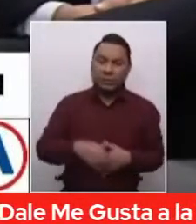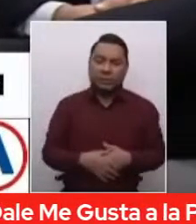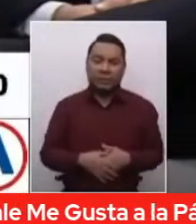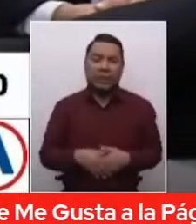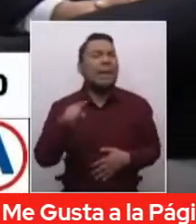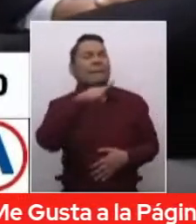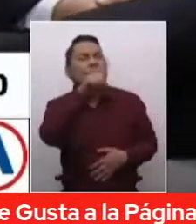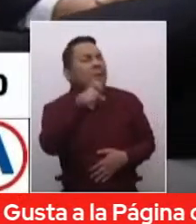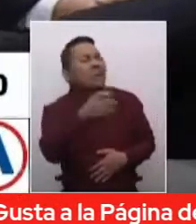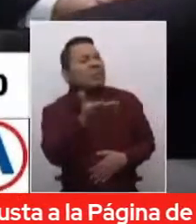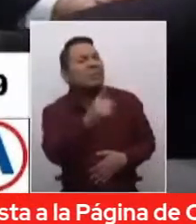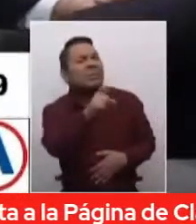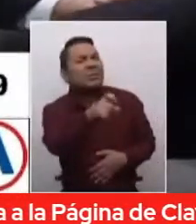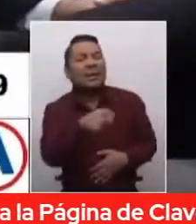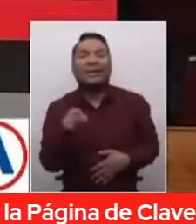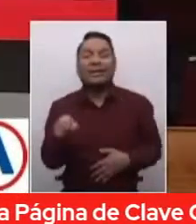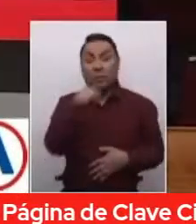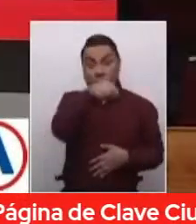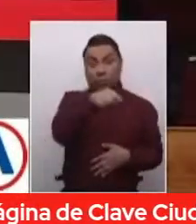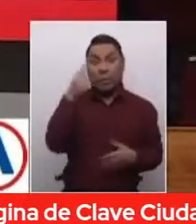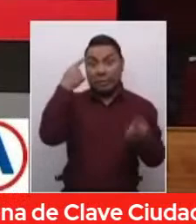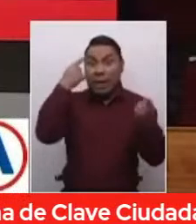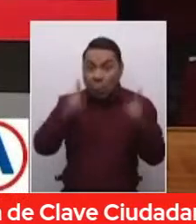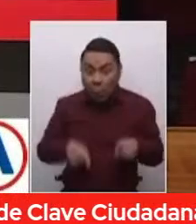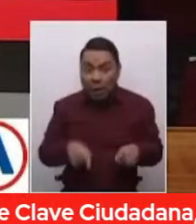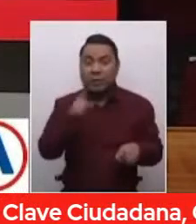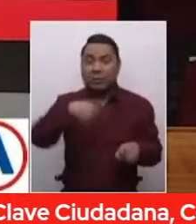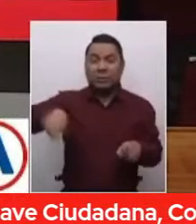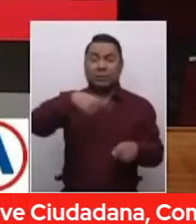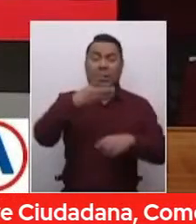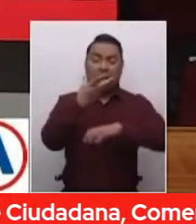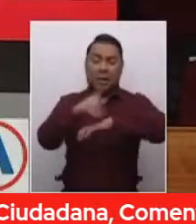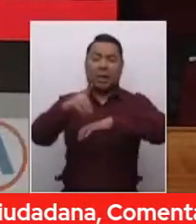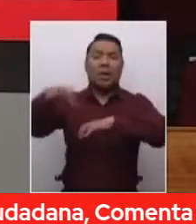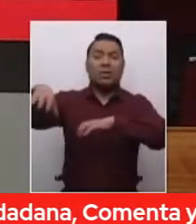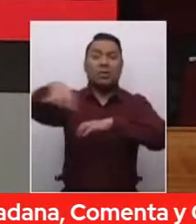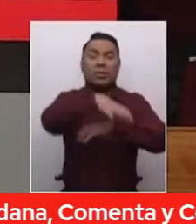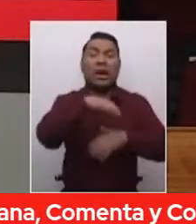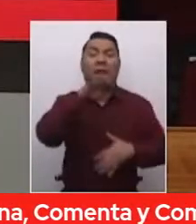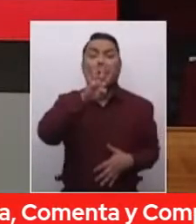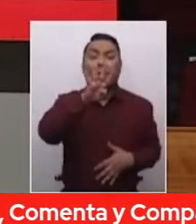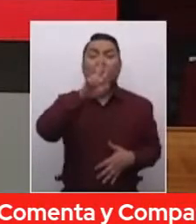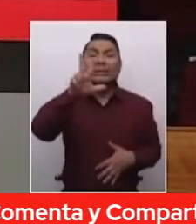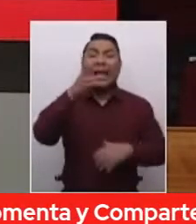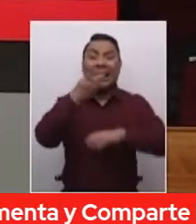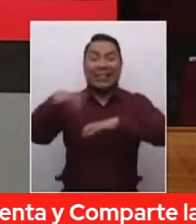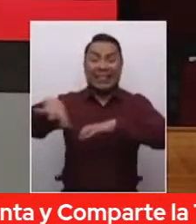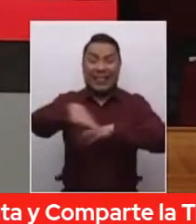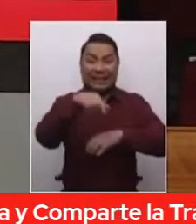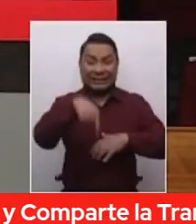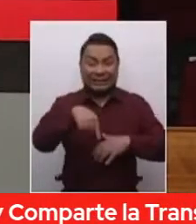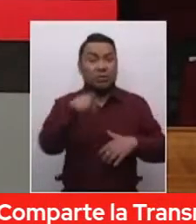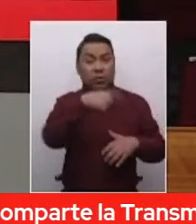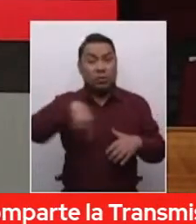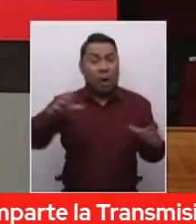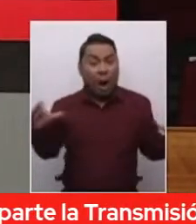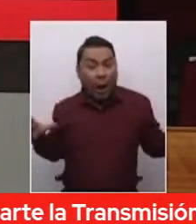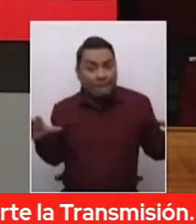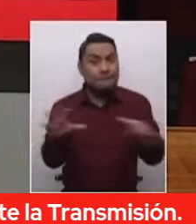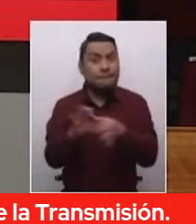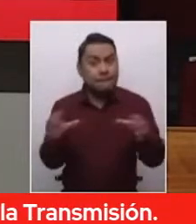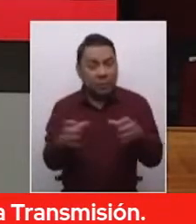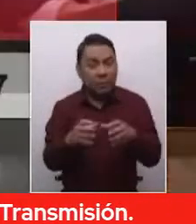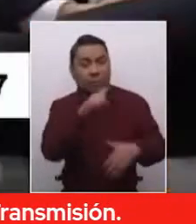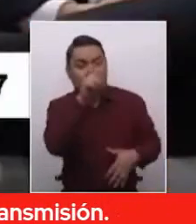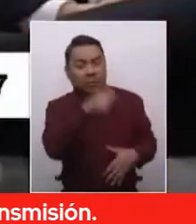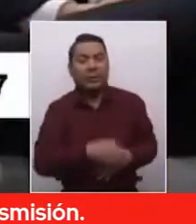¿la pregunta cuál es? Sí, la pregunta es, ¿estaría usted de acuerdo con la reducción e integración de los 43 distritos de Lima Metropolitana? No, la respuesta